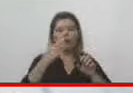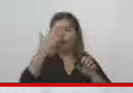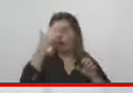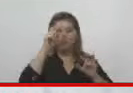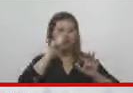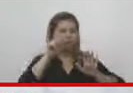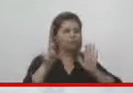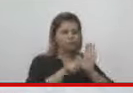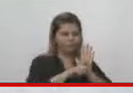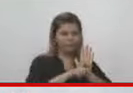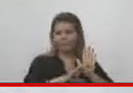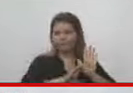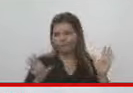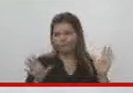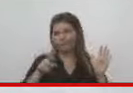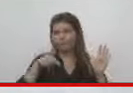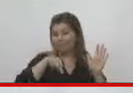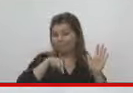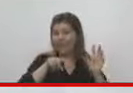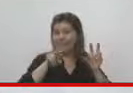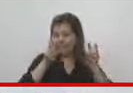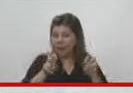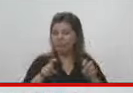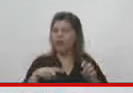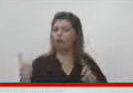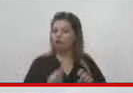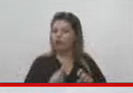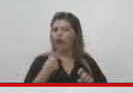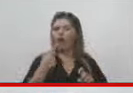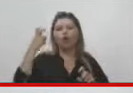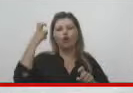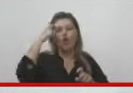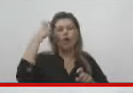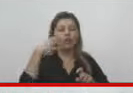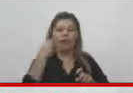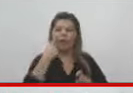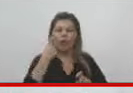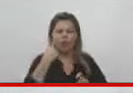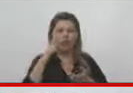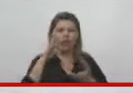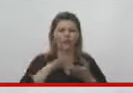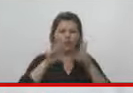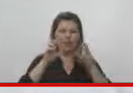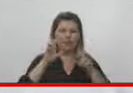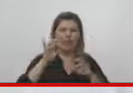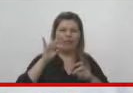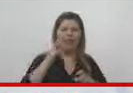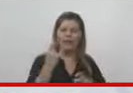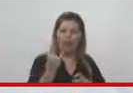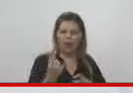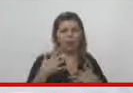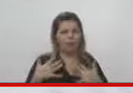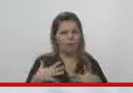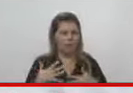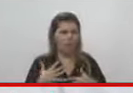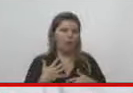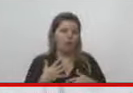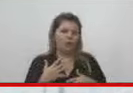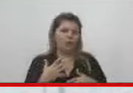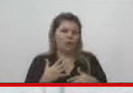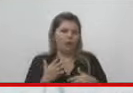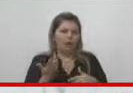que este Congreso tiene que controlar respecto de los DNU. Es muy tentador meterse en el fondo de